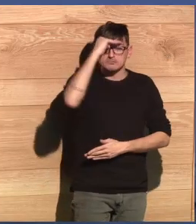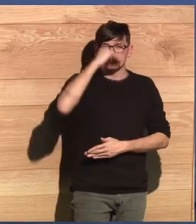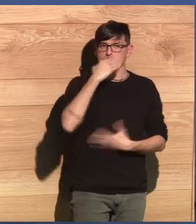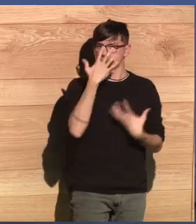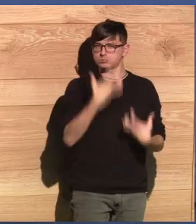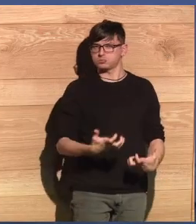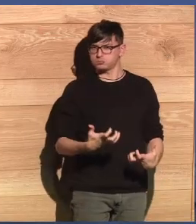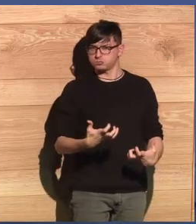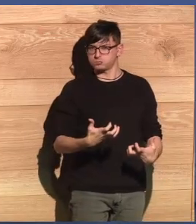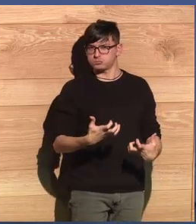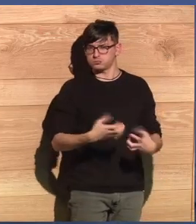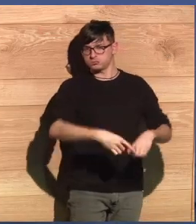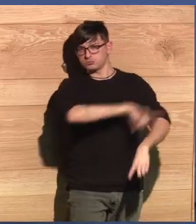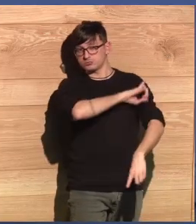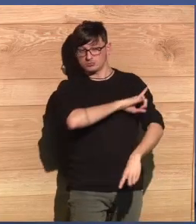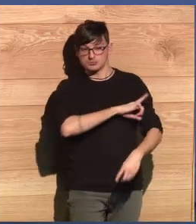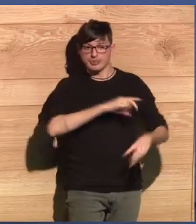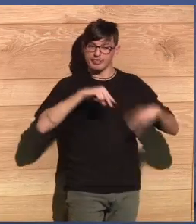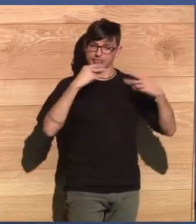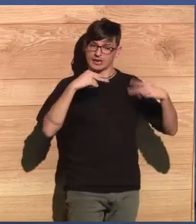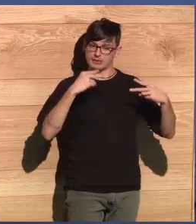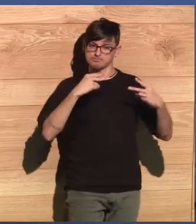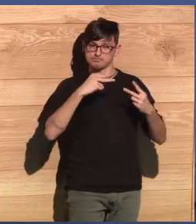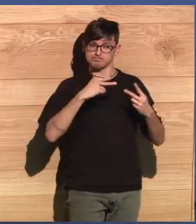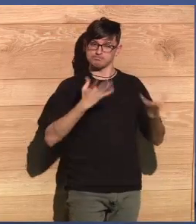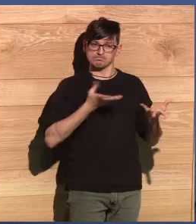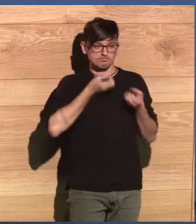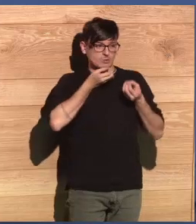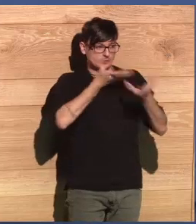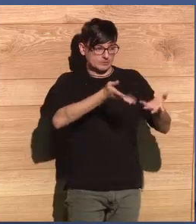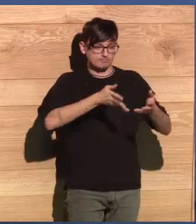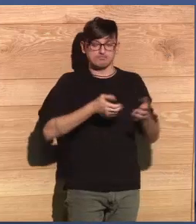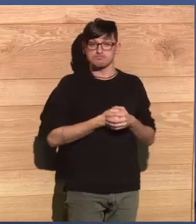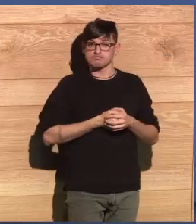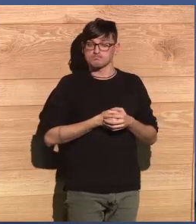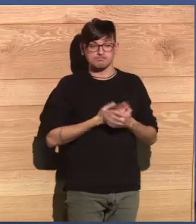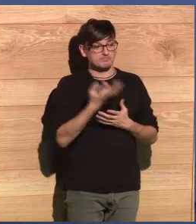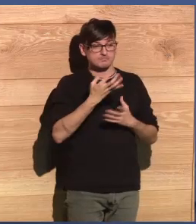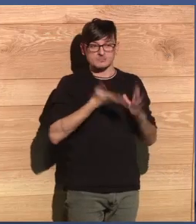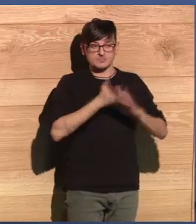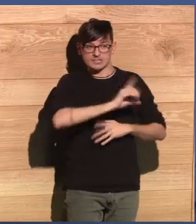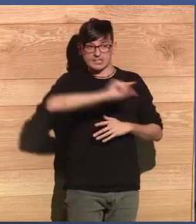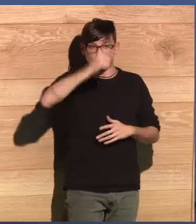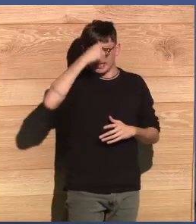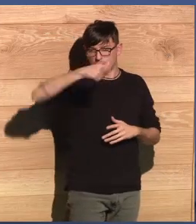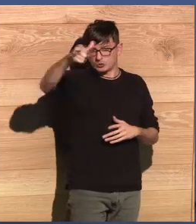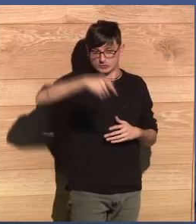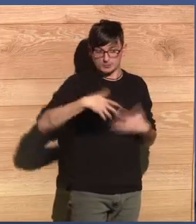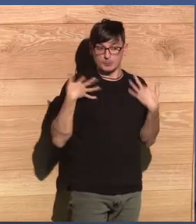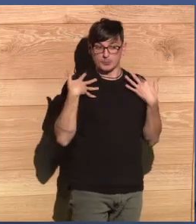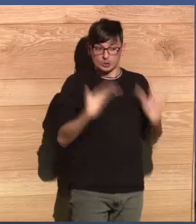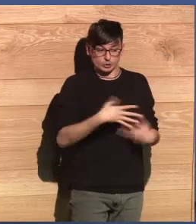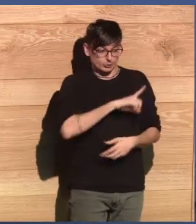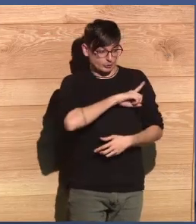que de costumbre y mientras cenaban les informó de lo siguiente: «Tenemos que marcharnos lejos. Pronto llegarán